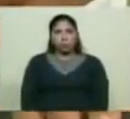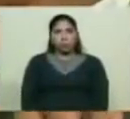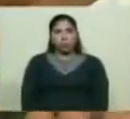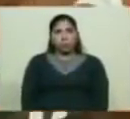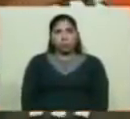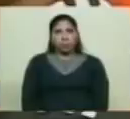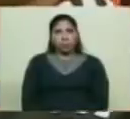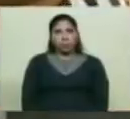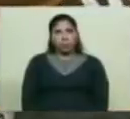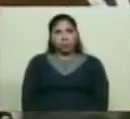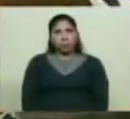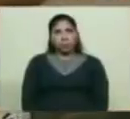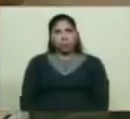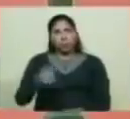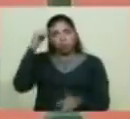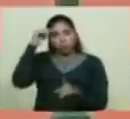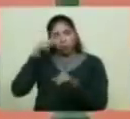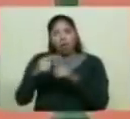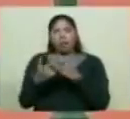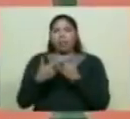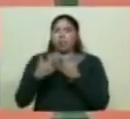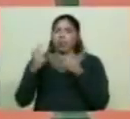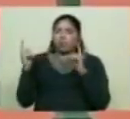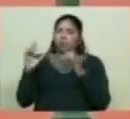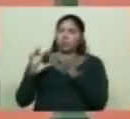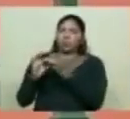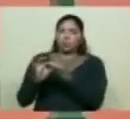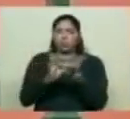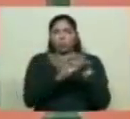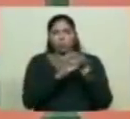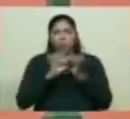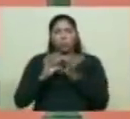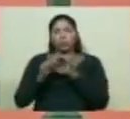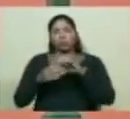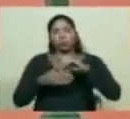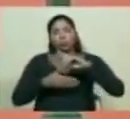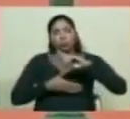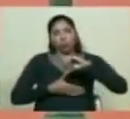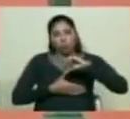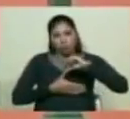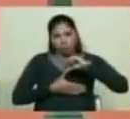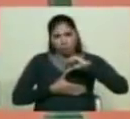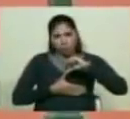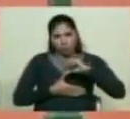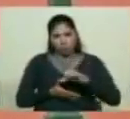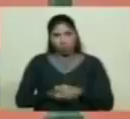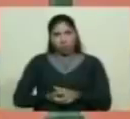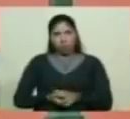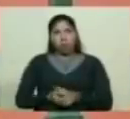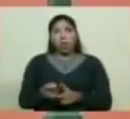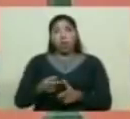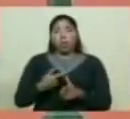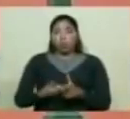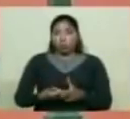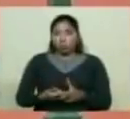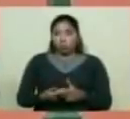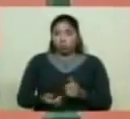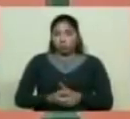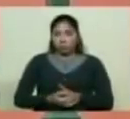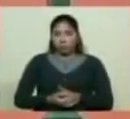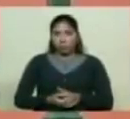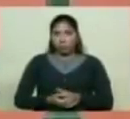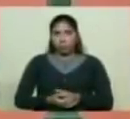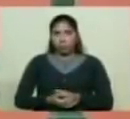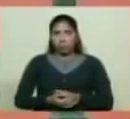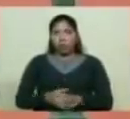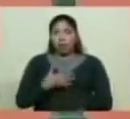por la independencia por la libertad por la unión suramericana en ese contexto el presidente de la